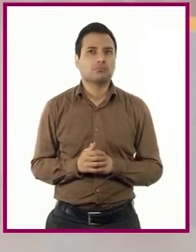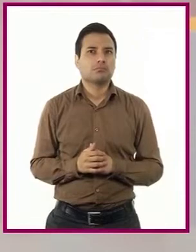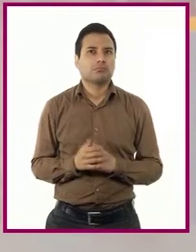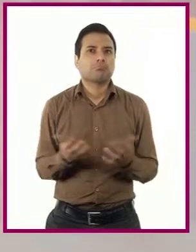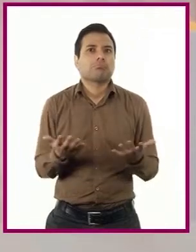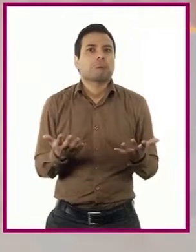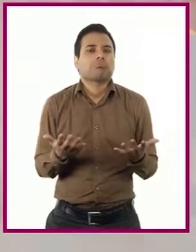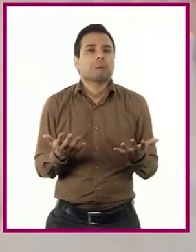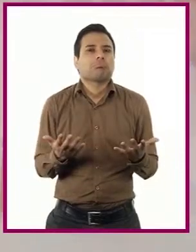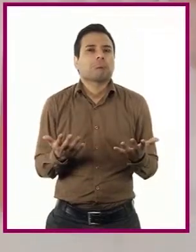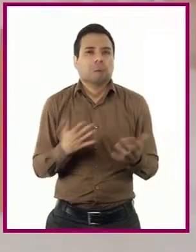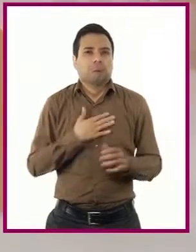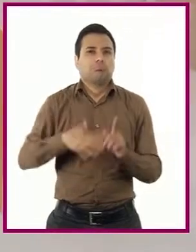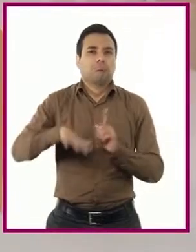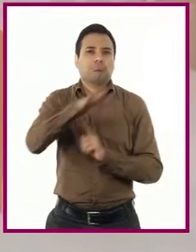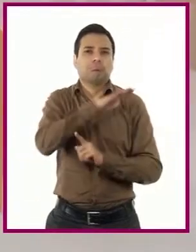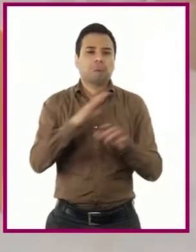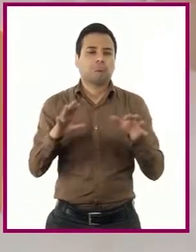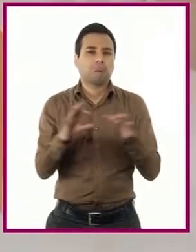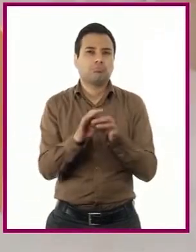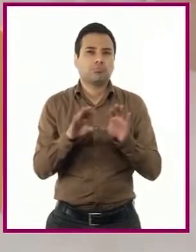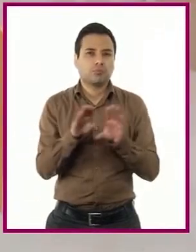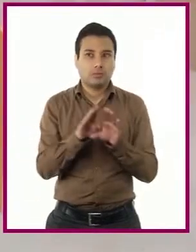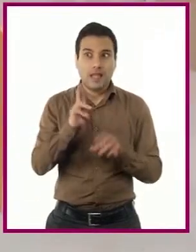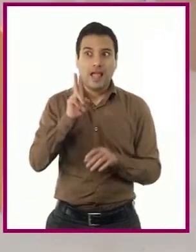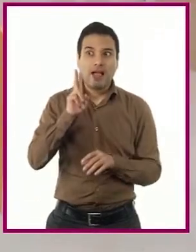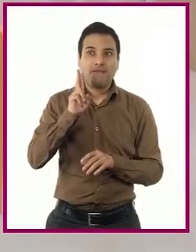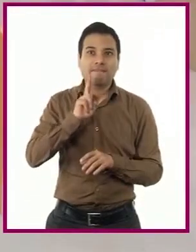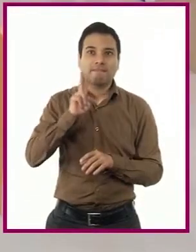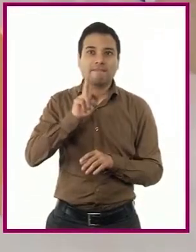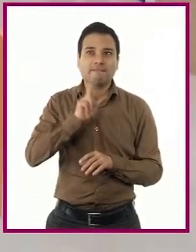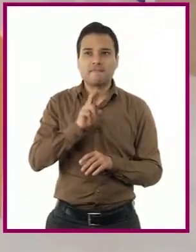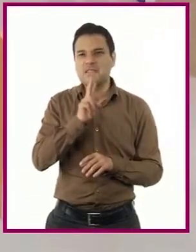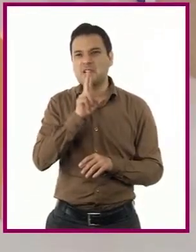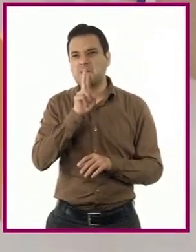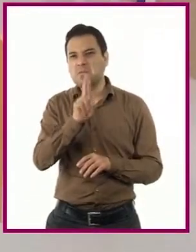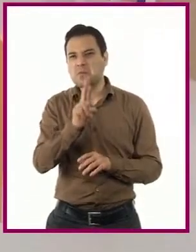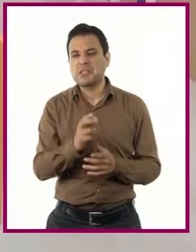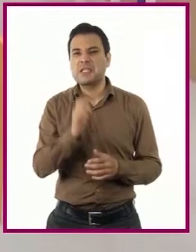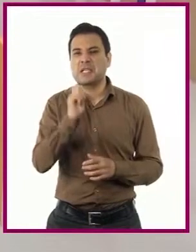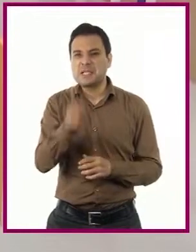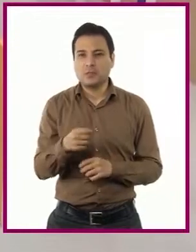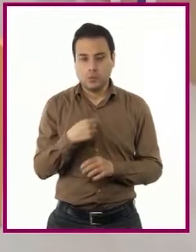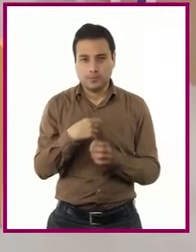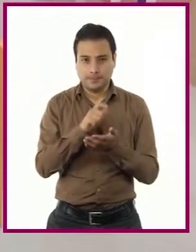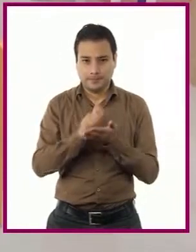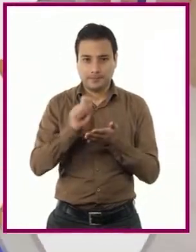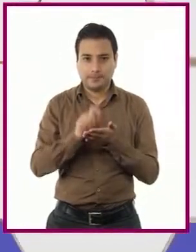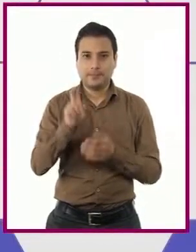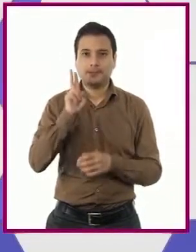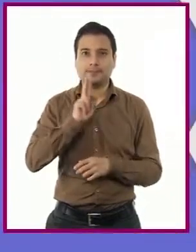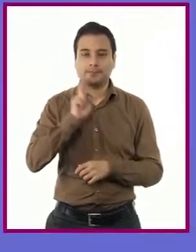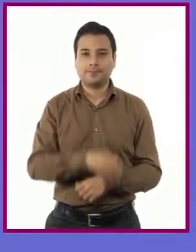reescriben para adaptarlo a su contexto. Me interesa mucho saber qué contestaron para ir tomando nota.